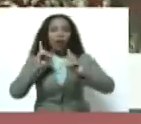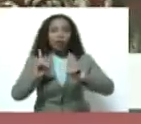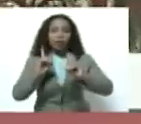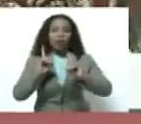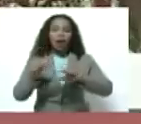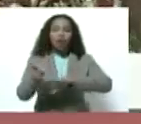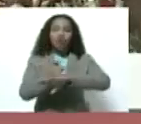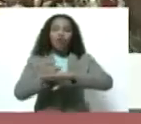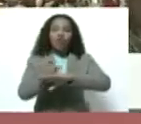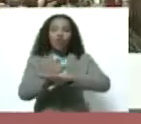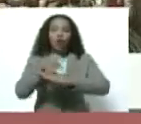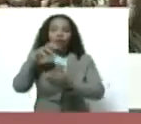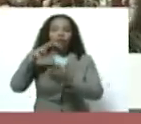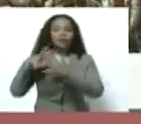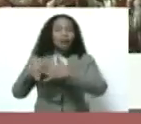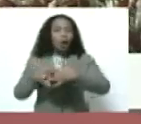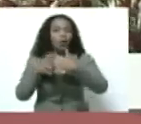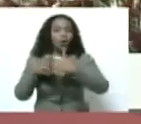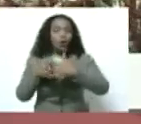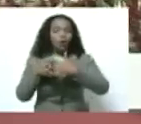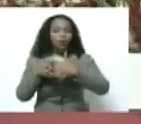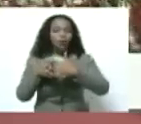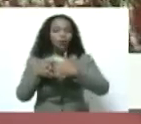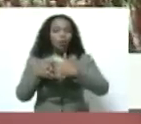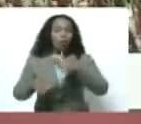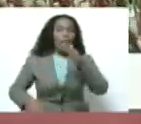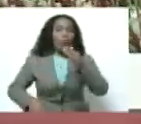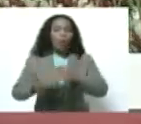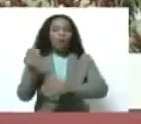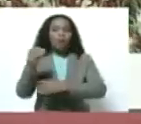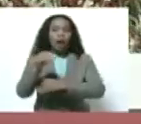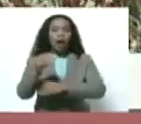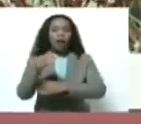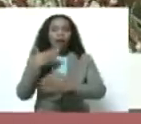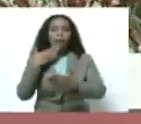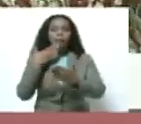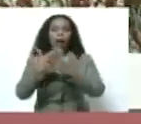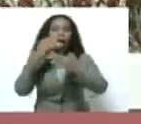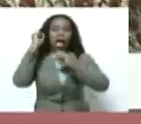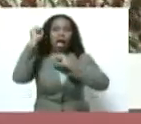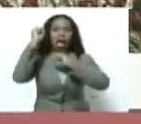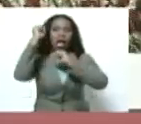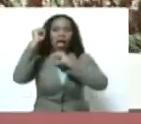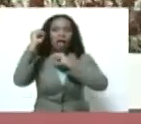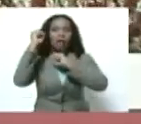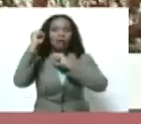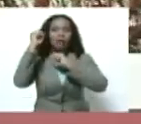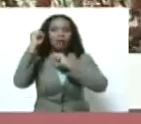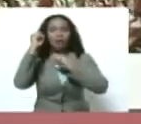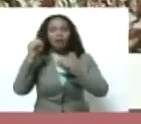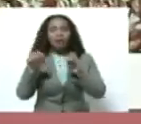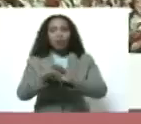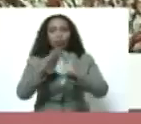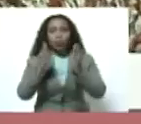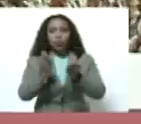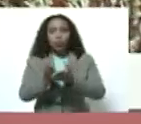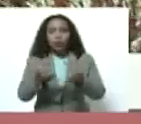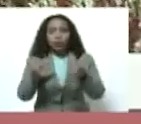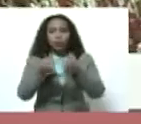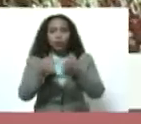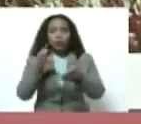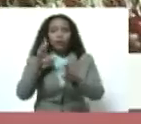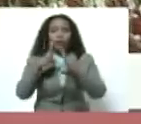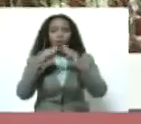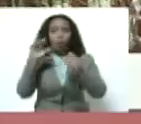el gobierno de Estados Unidos desoye una vez más el reclamo de una verdadera cumbre hemisférica con todos los países